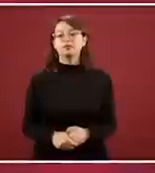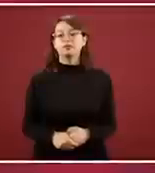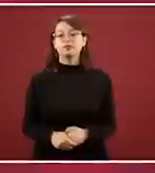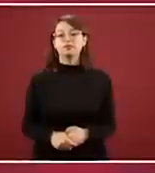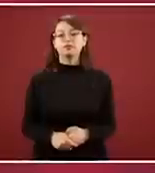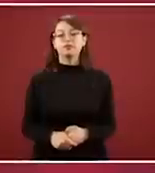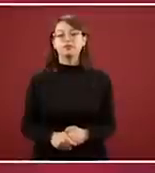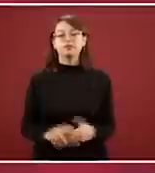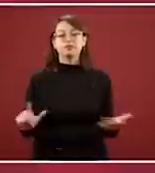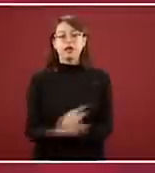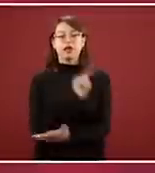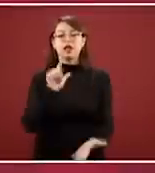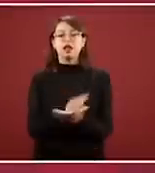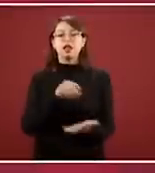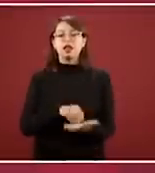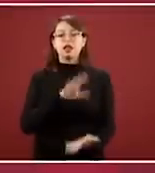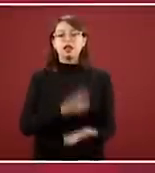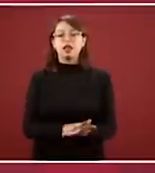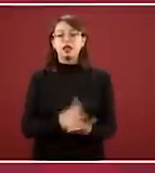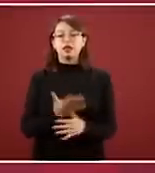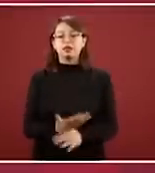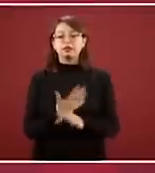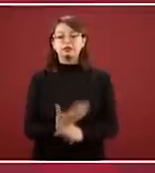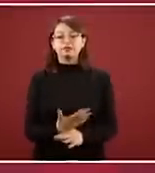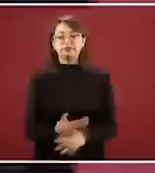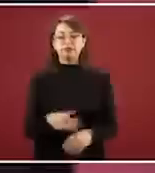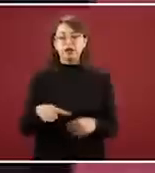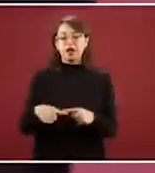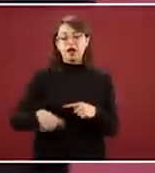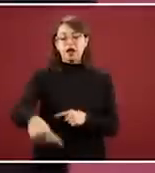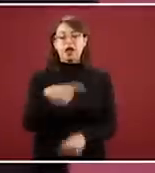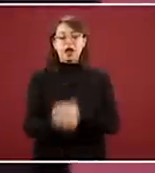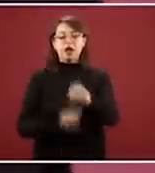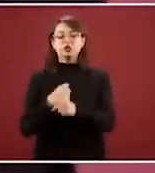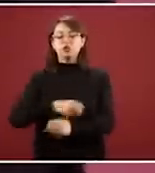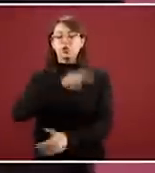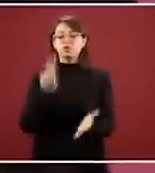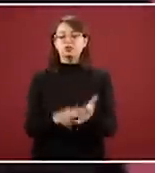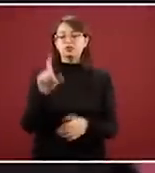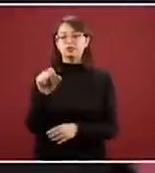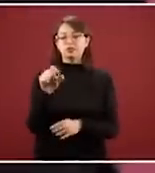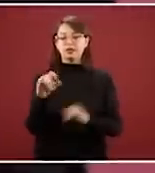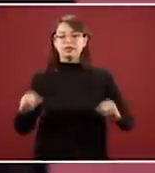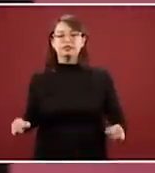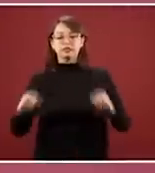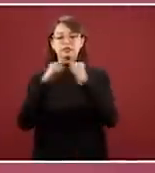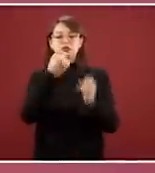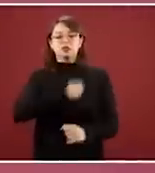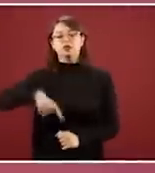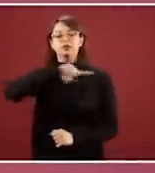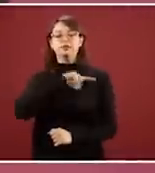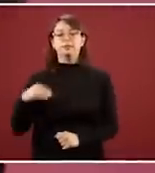a partir de este año entra en funciones el Instituto de Salud para el